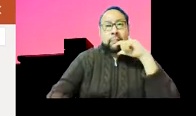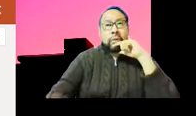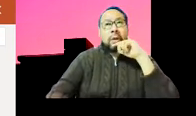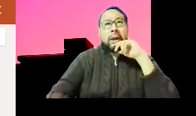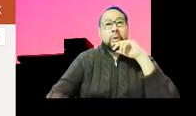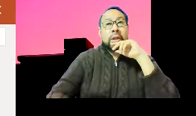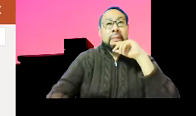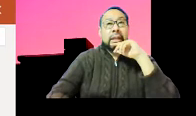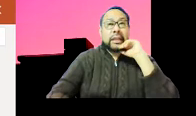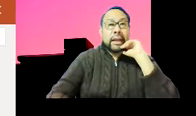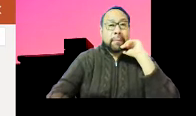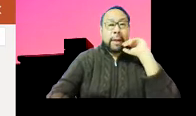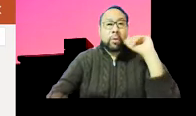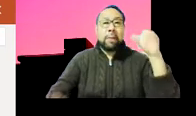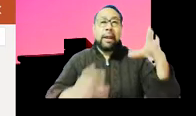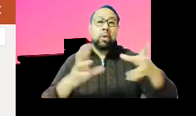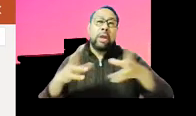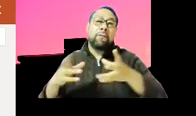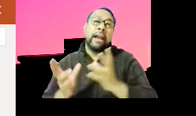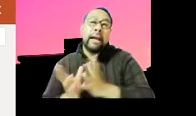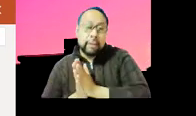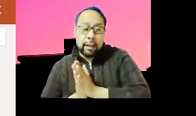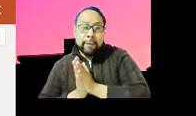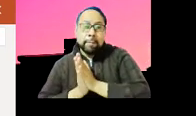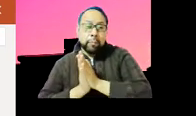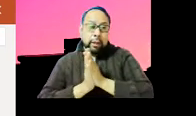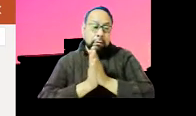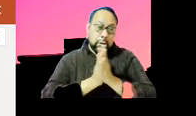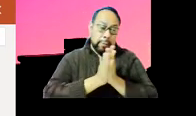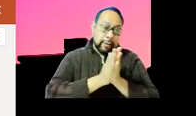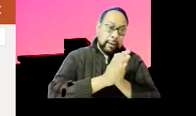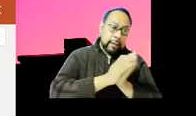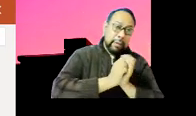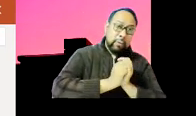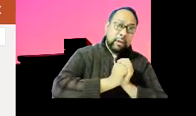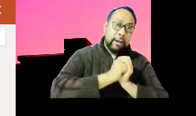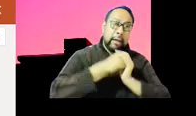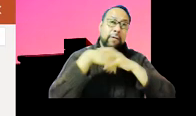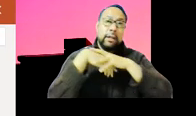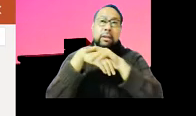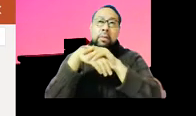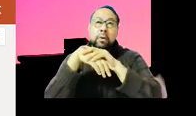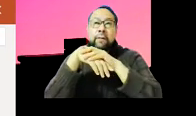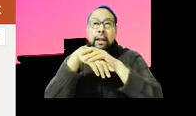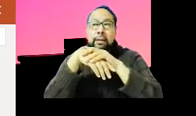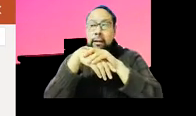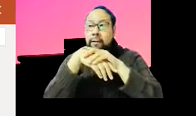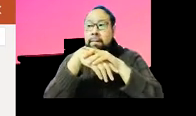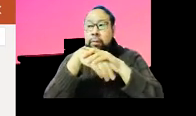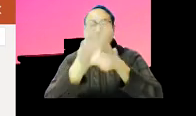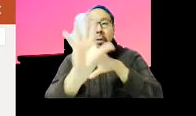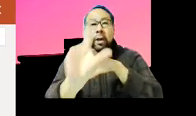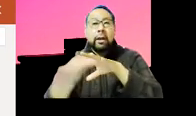aquí no hablemos de una mentira, vamos a hablar de una falacia, que es lo que más adelante vamos a ver, que hay diferentes tipos de